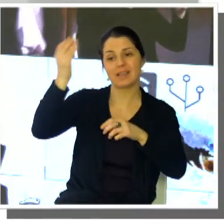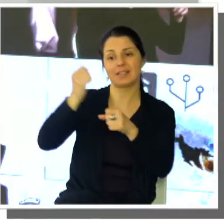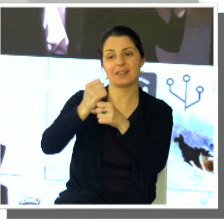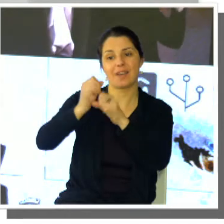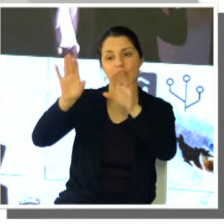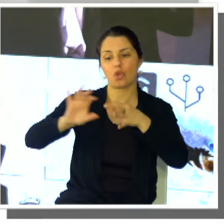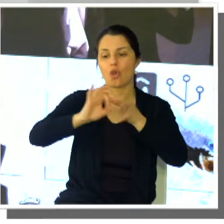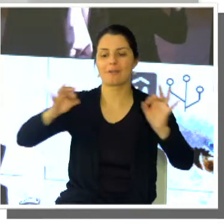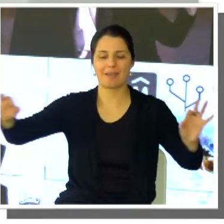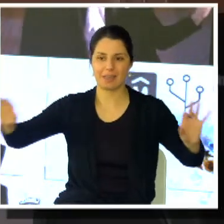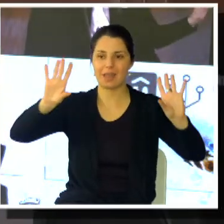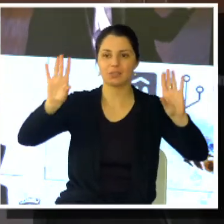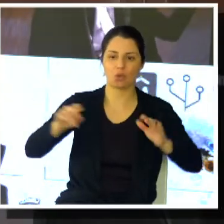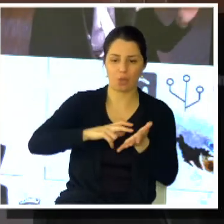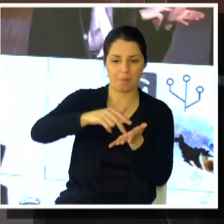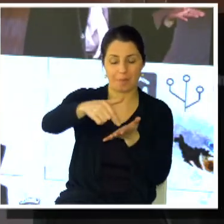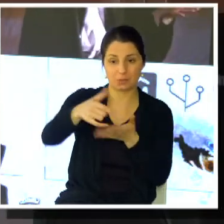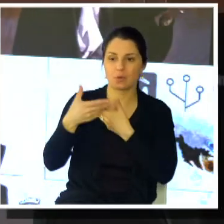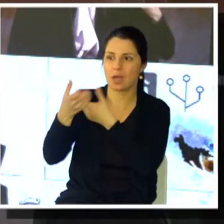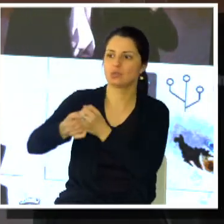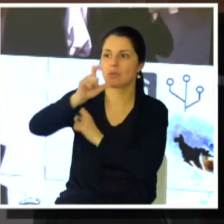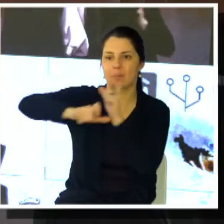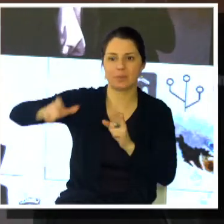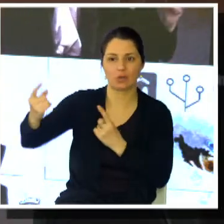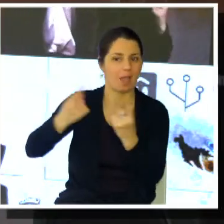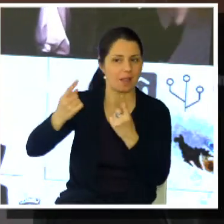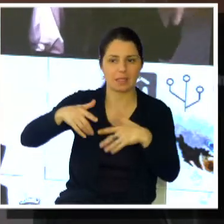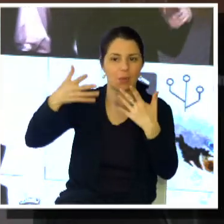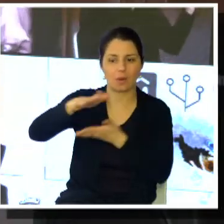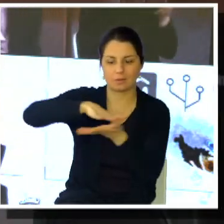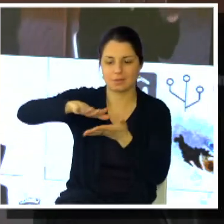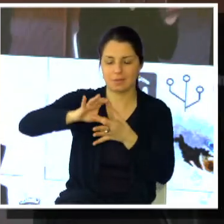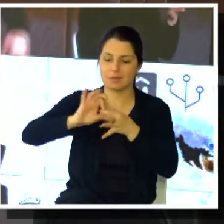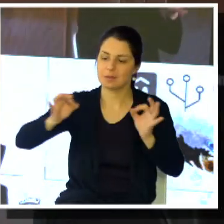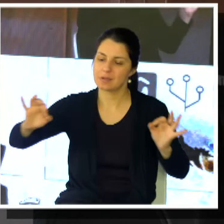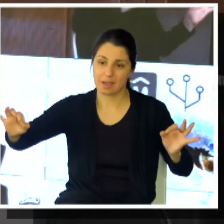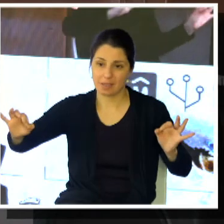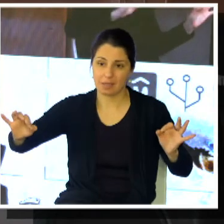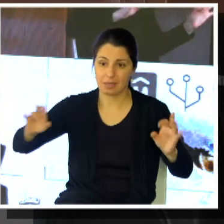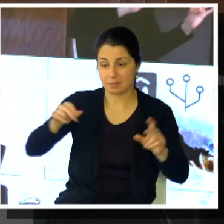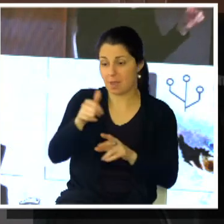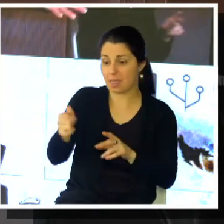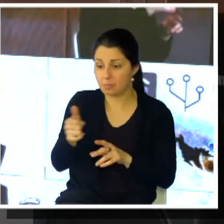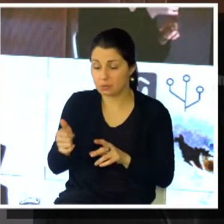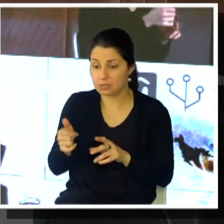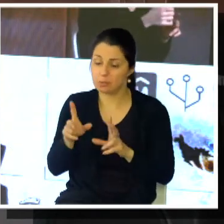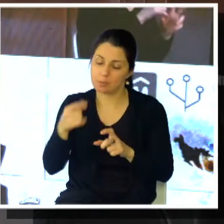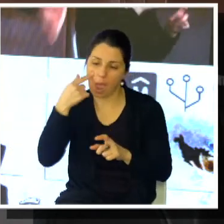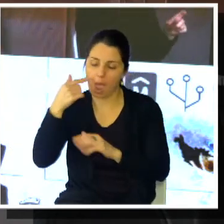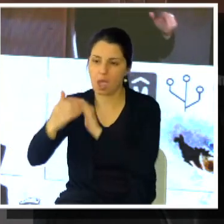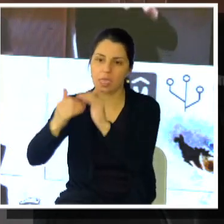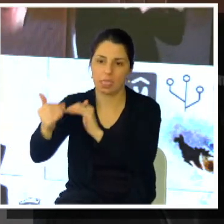intentando ayudar a nuestros clientes en cualquier parte de esa cadena, del lado de dispositivos, acompañando en el